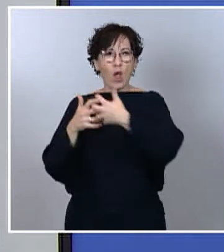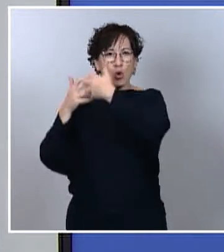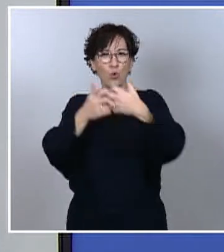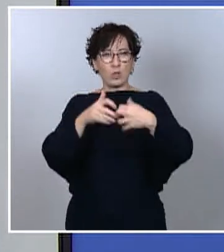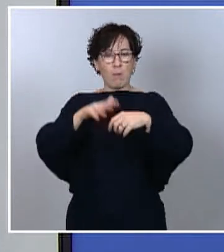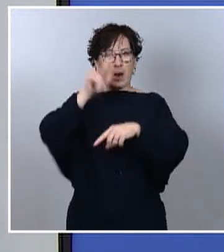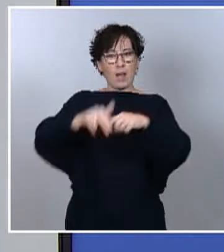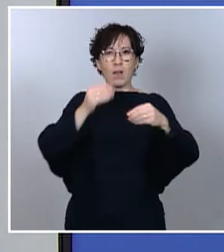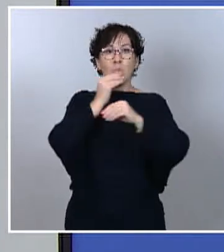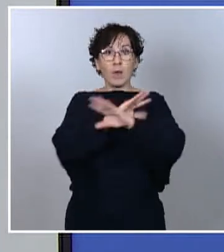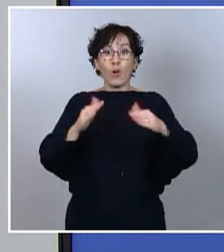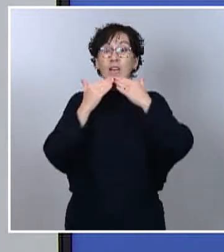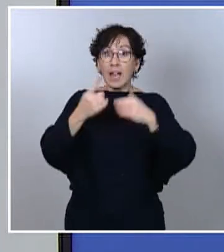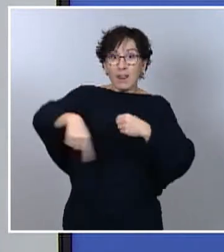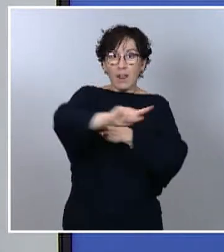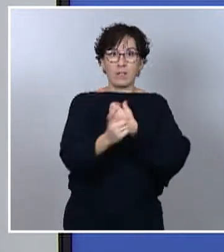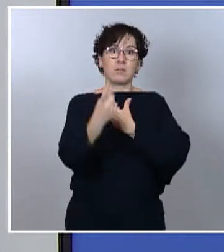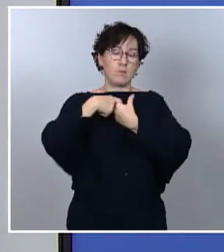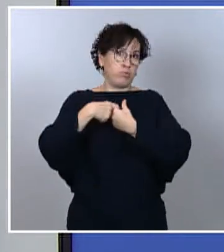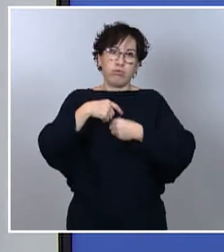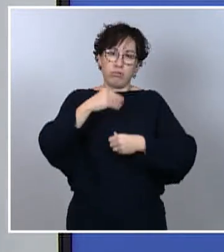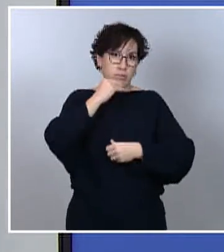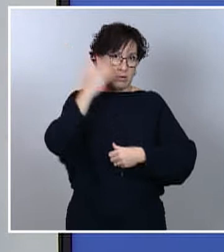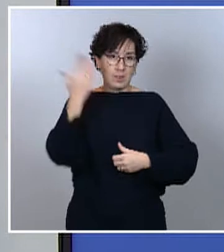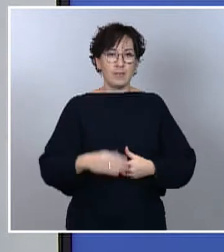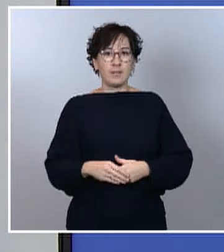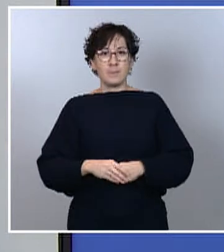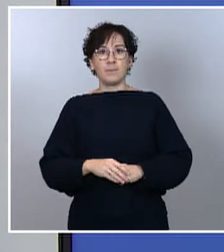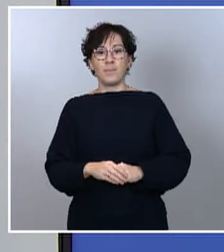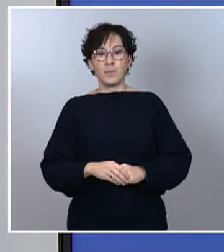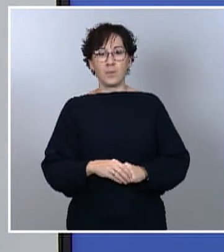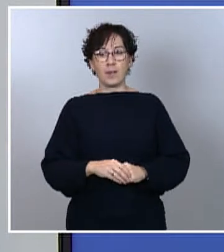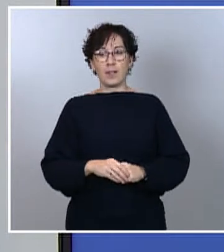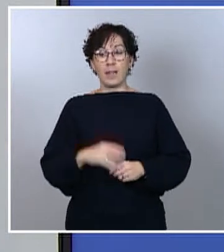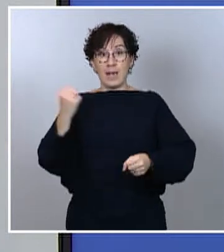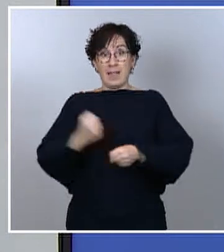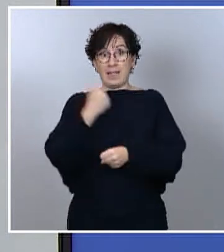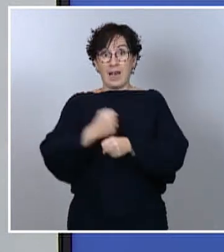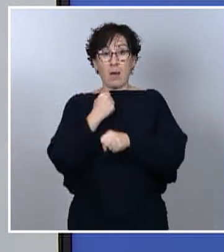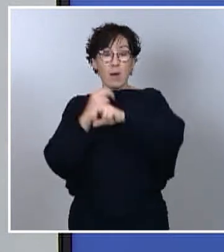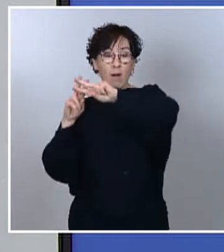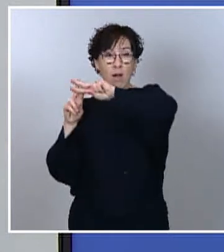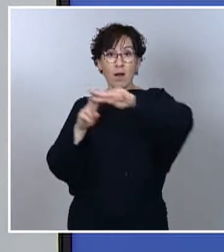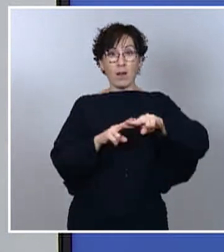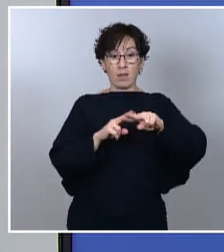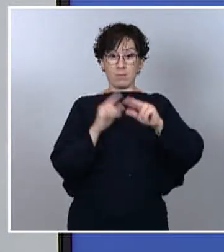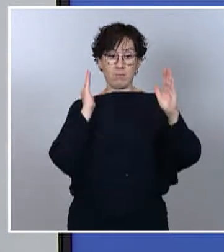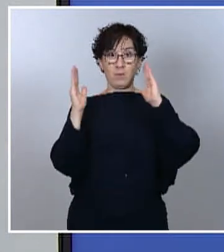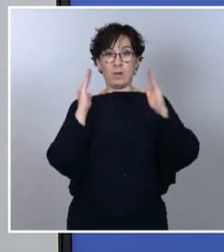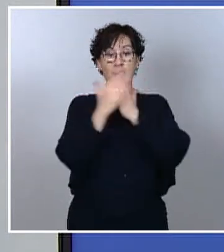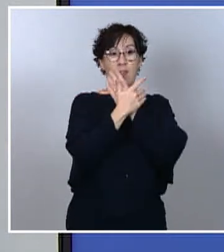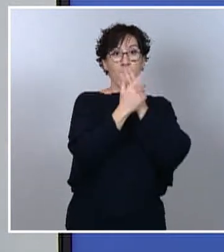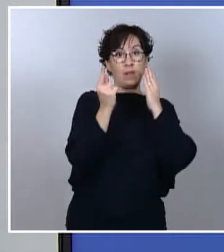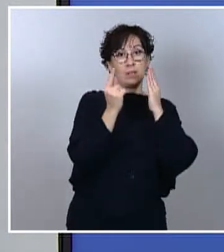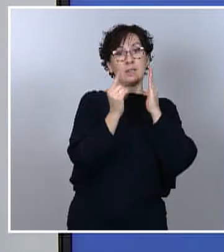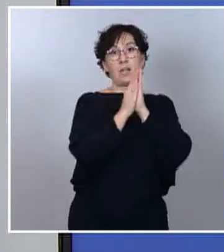alcance. Como saben, el trabajo de campo de esta cuarta ronda se realizó entre los días 16 y 29 de noviembre en